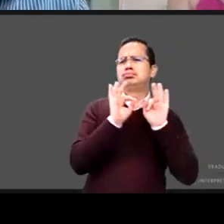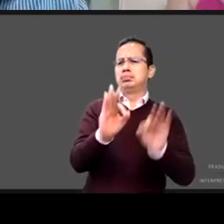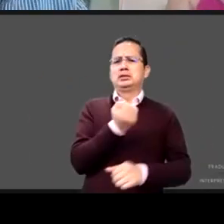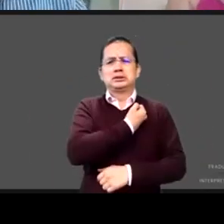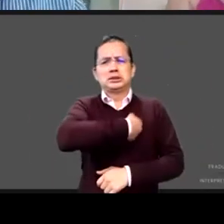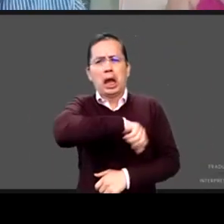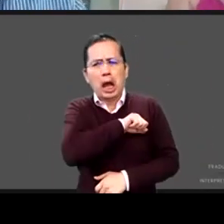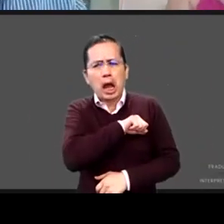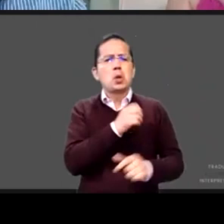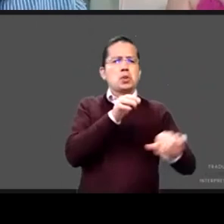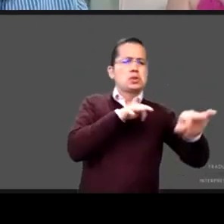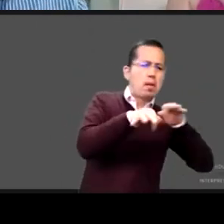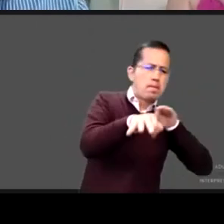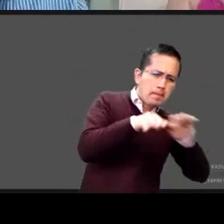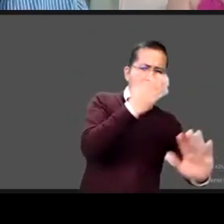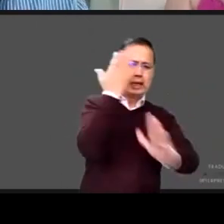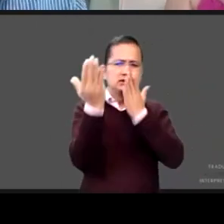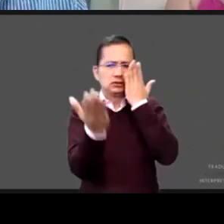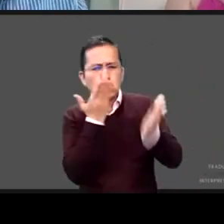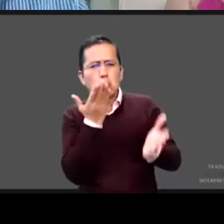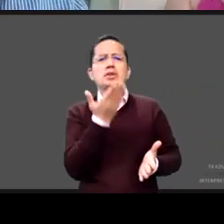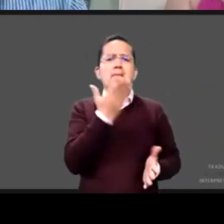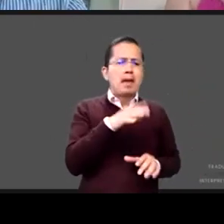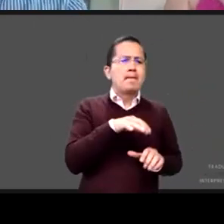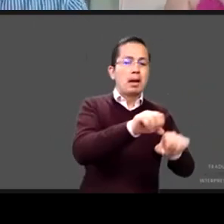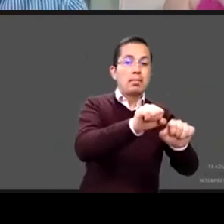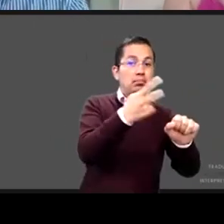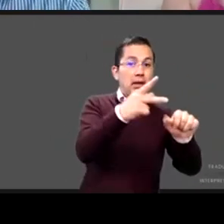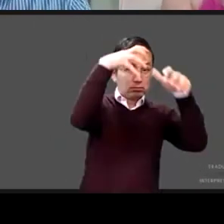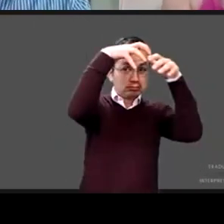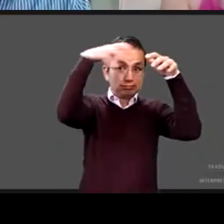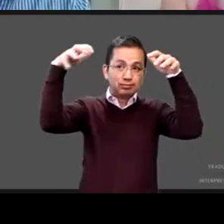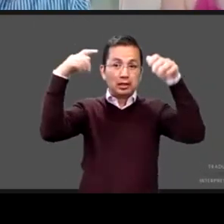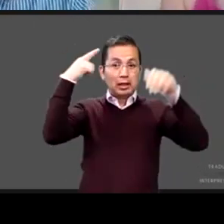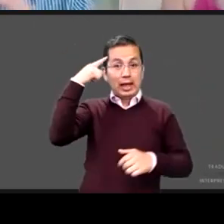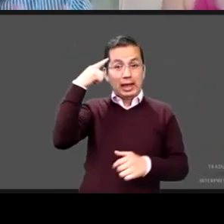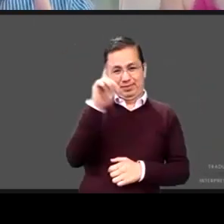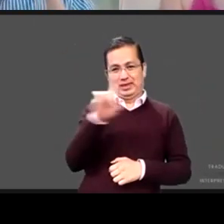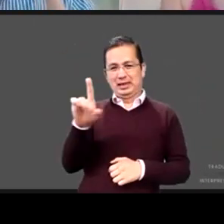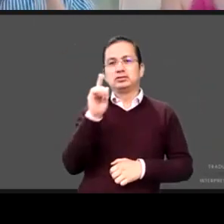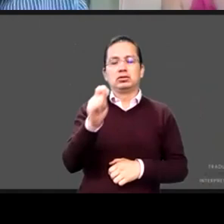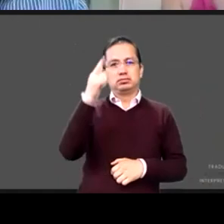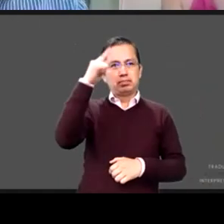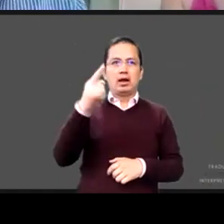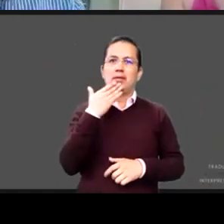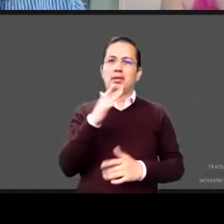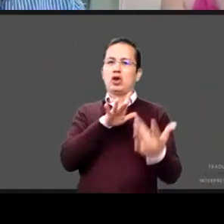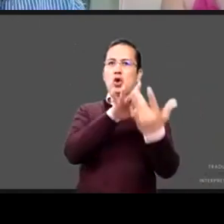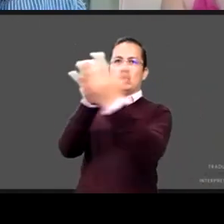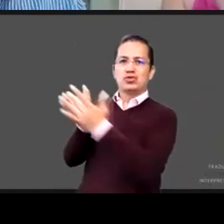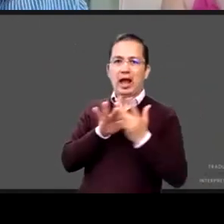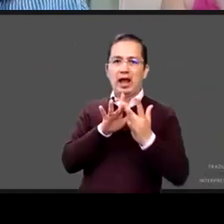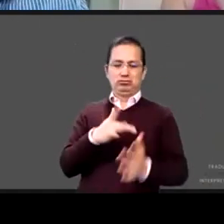logramos cosas. Pero tenemos que reconocer que nuestro hemisferio derecho, el área de los vínculos, las emociones, lo holístico, lo creativo, no